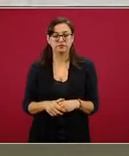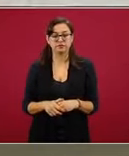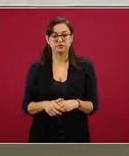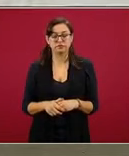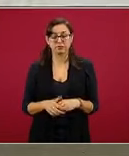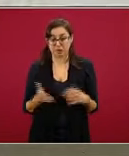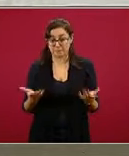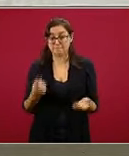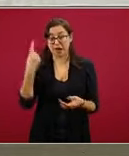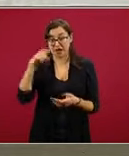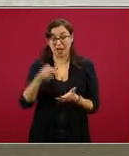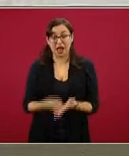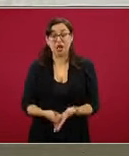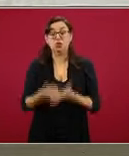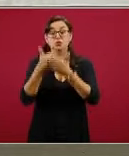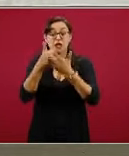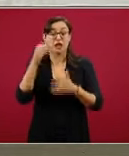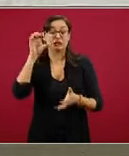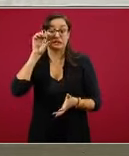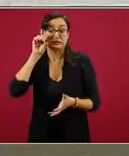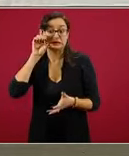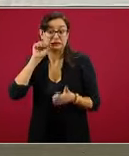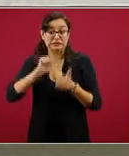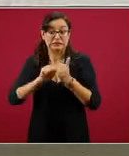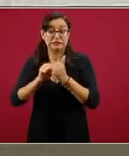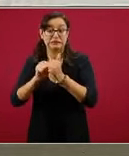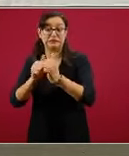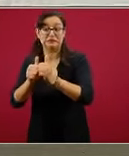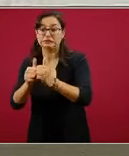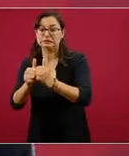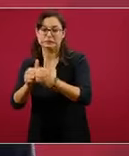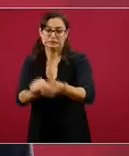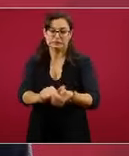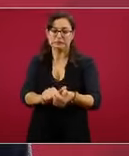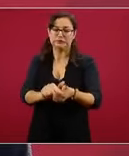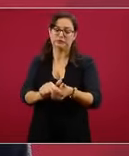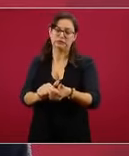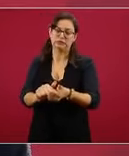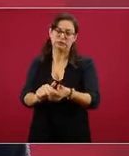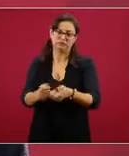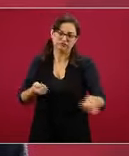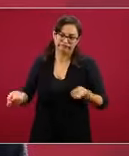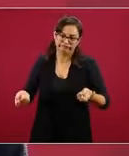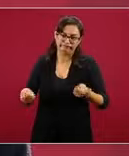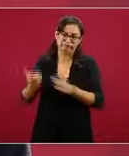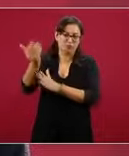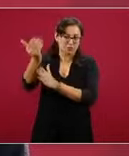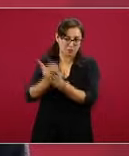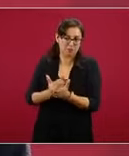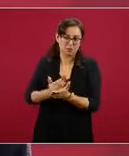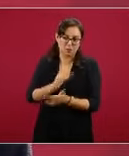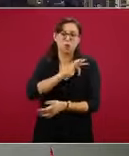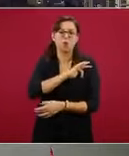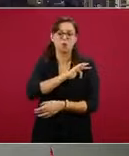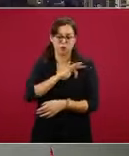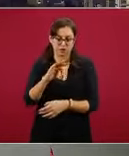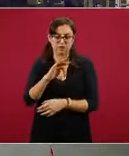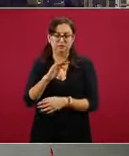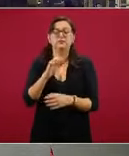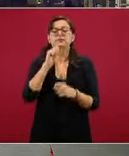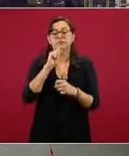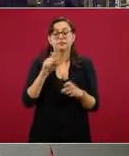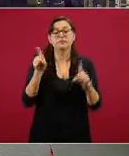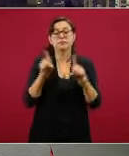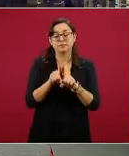precisamente les ayudarían a que ese naranja alto pudiera más bien nivelarse y empezar a disminuir. Así también entidades que, por